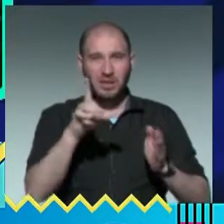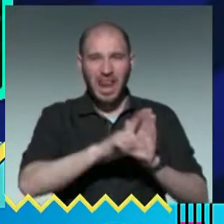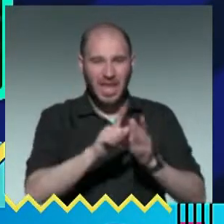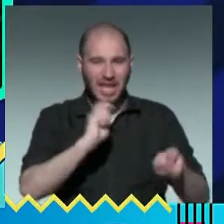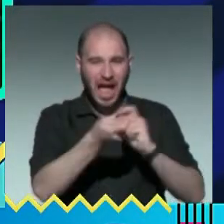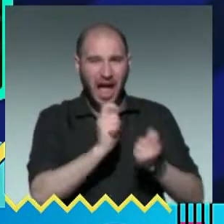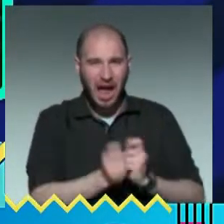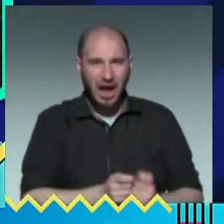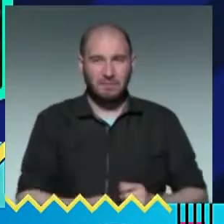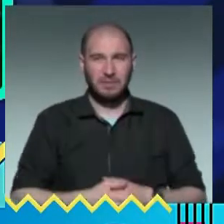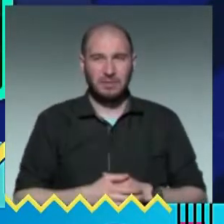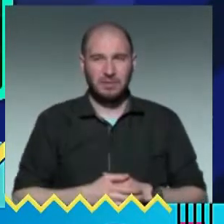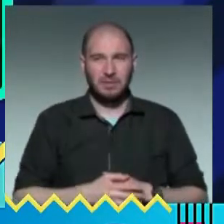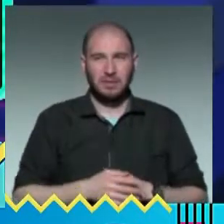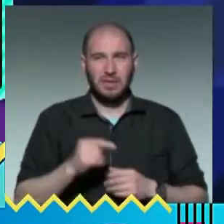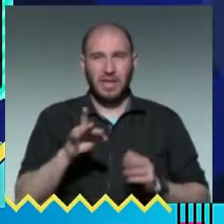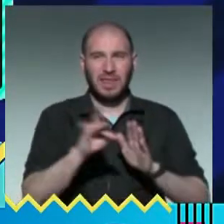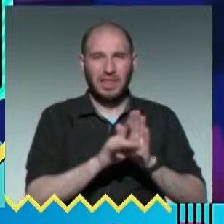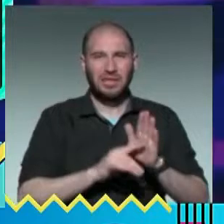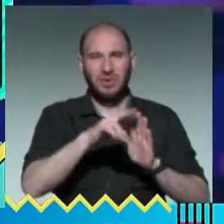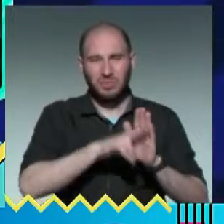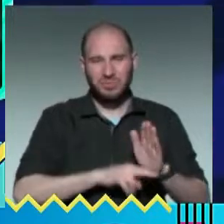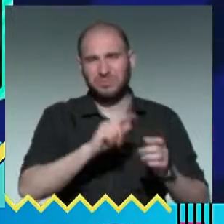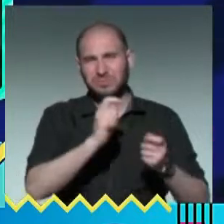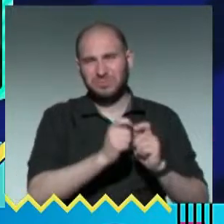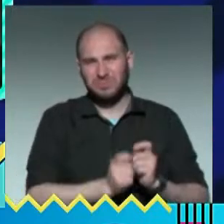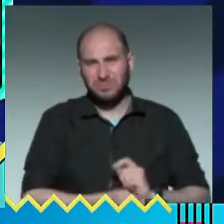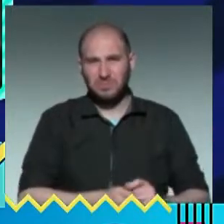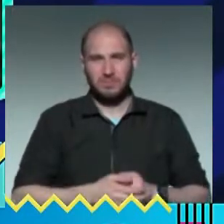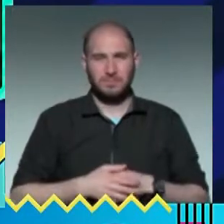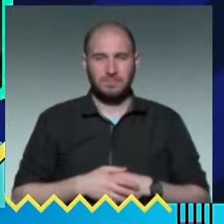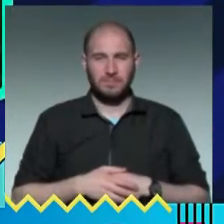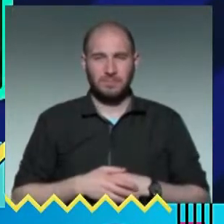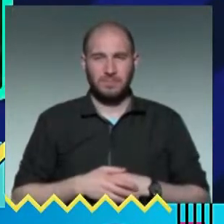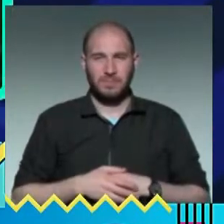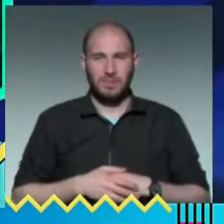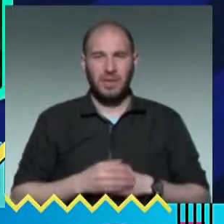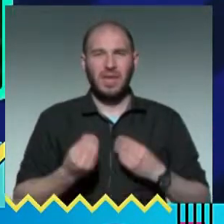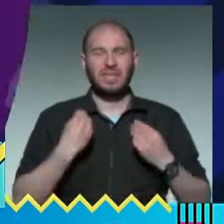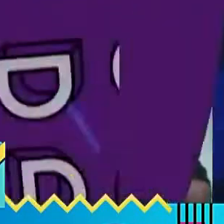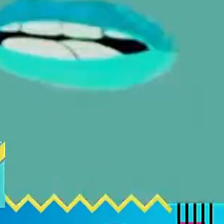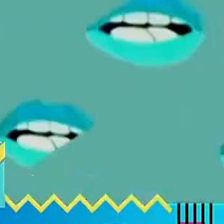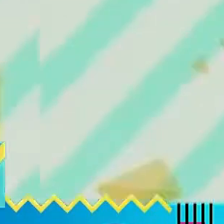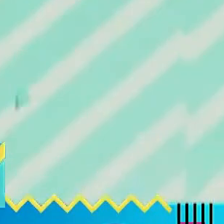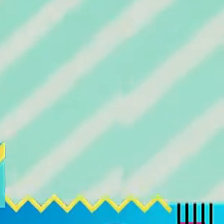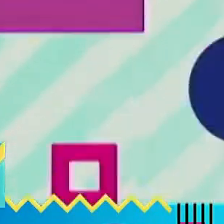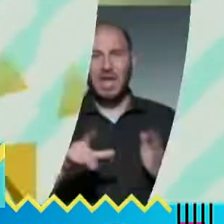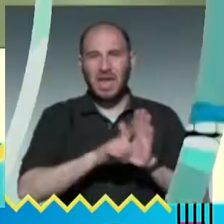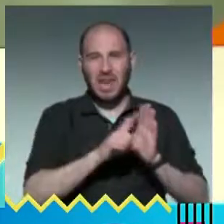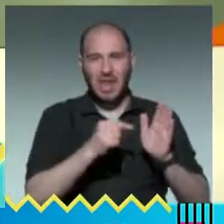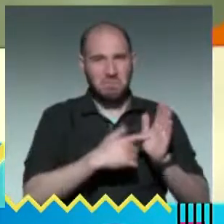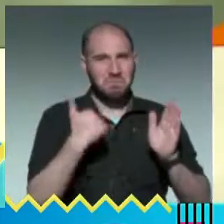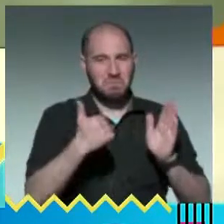reformaban e innumerables decretos y resoluciones que la fueron reformando. ¿Qué fue pasando con una ley? Como toda muy buena